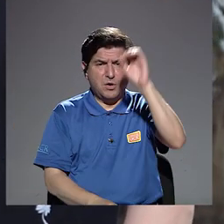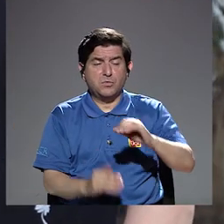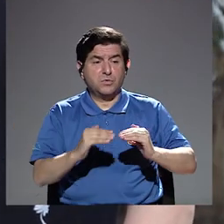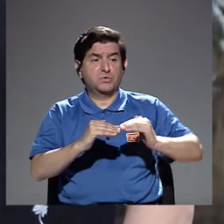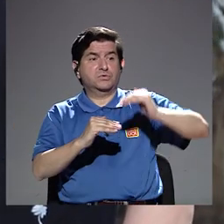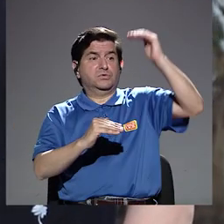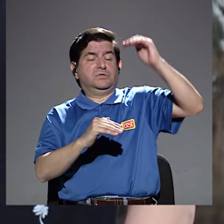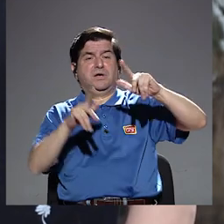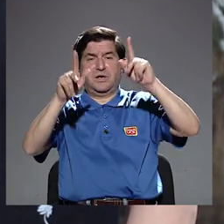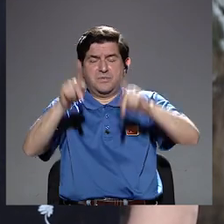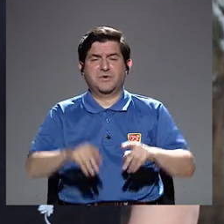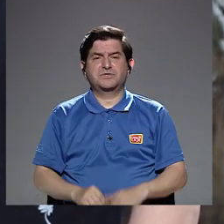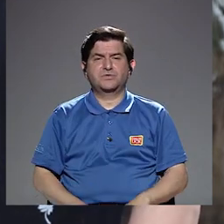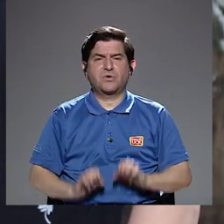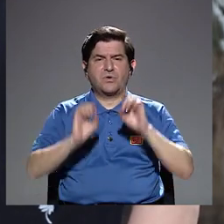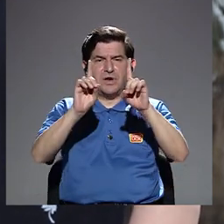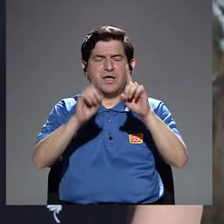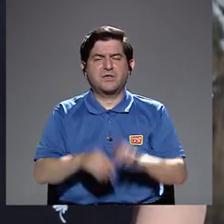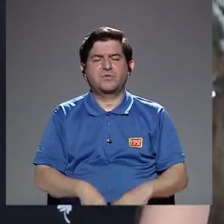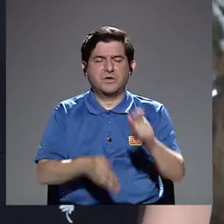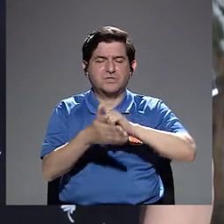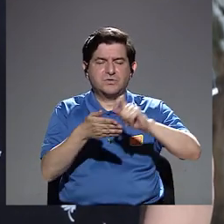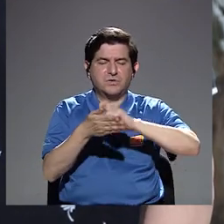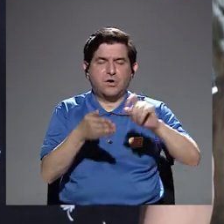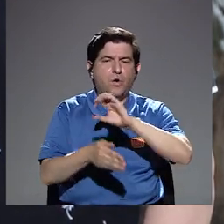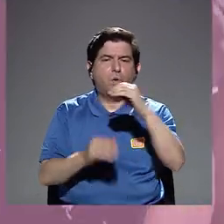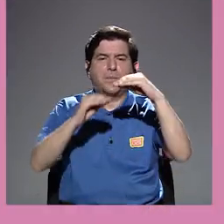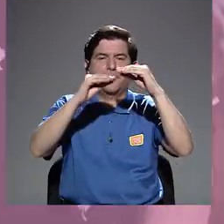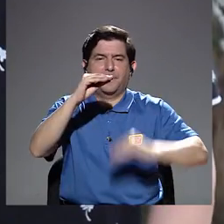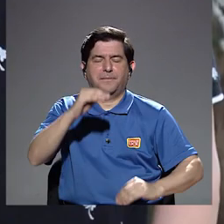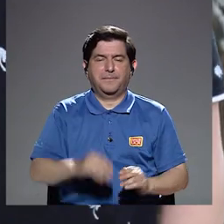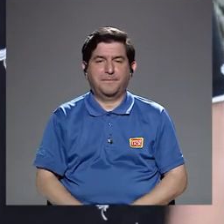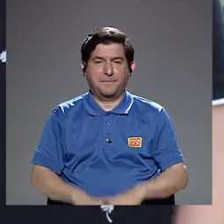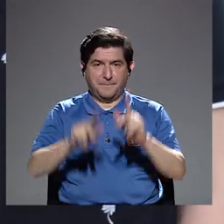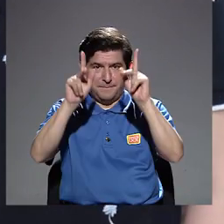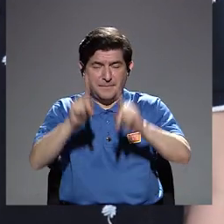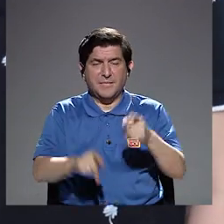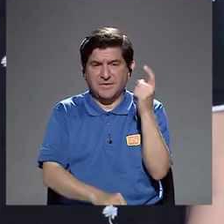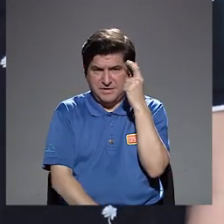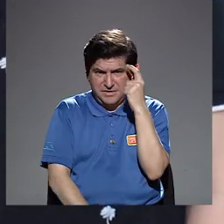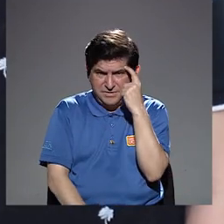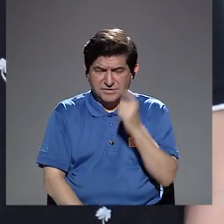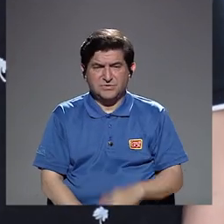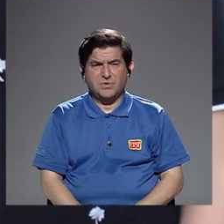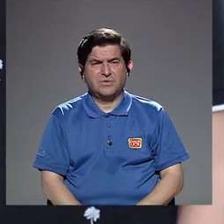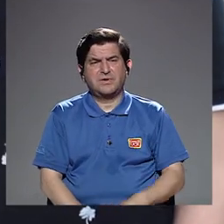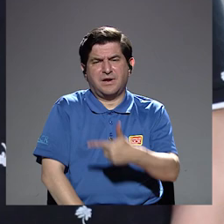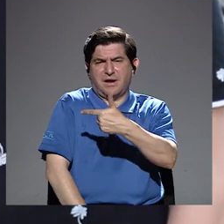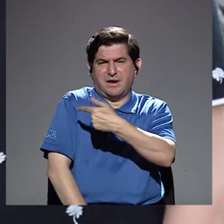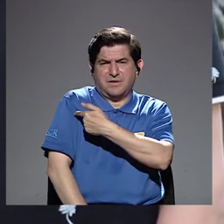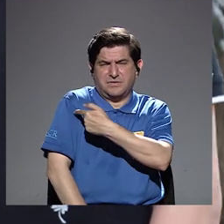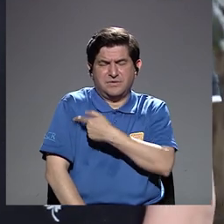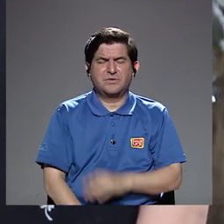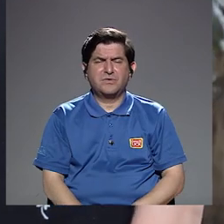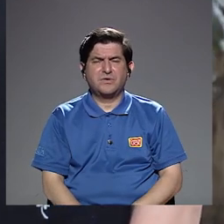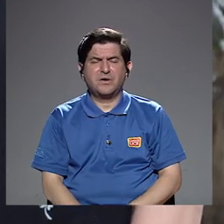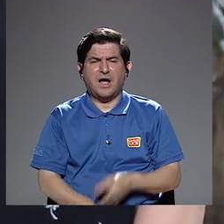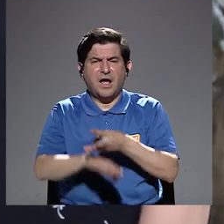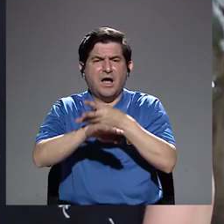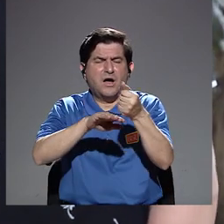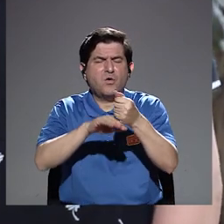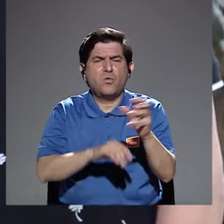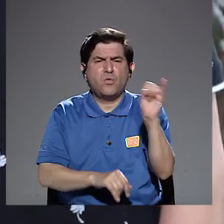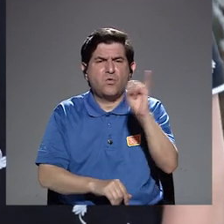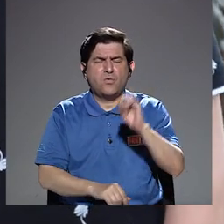porcentaje es mayor entre las personas con una educación primaria o menor. Muchas personas piensan que la vacuna cura la infección con el